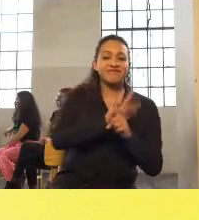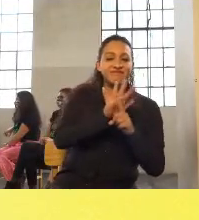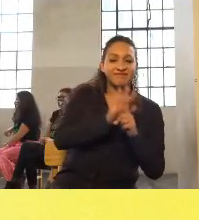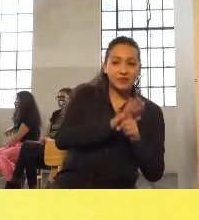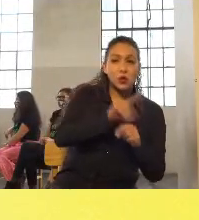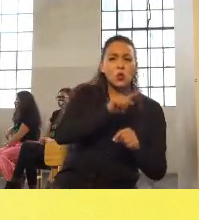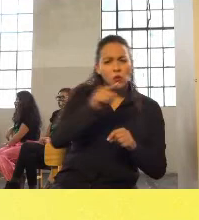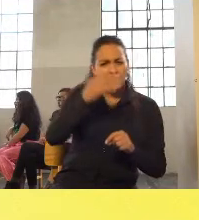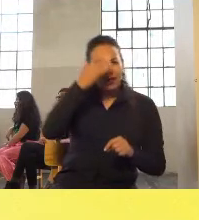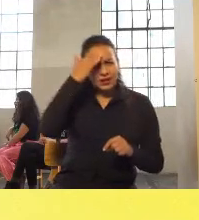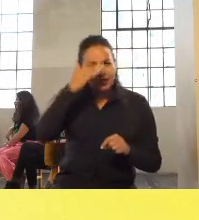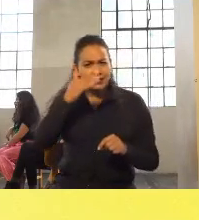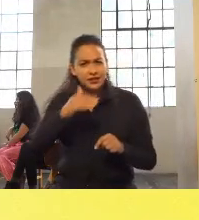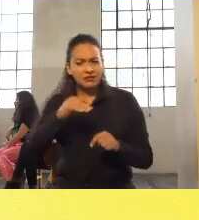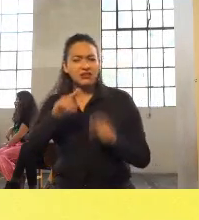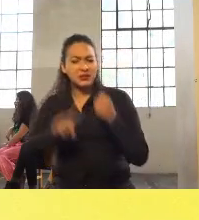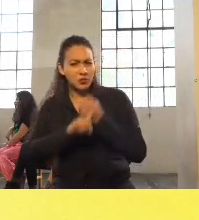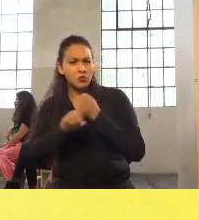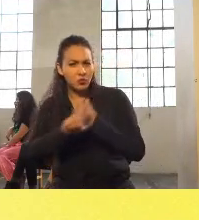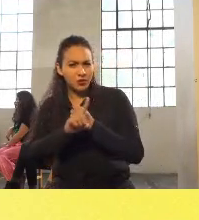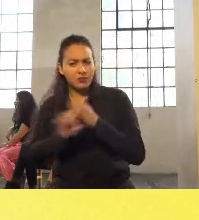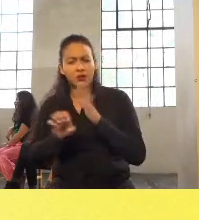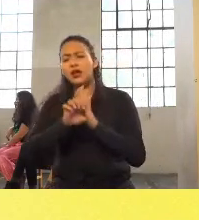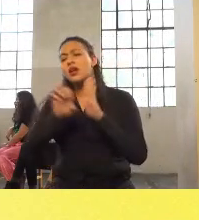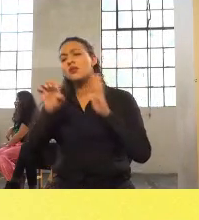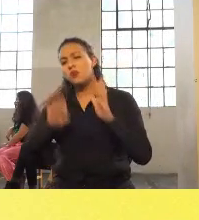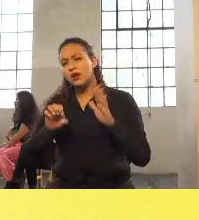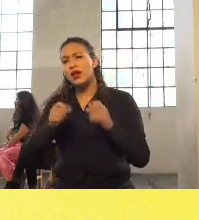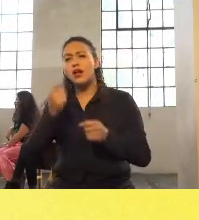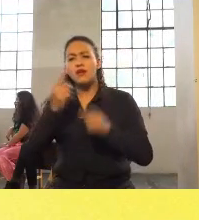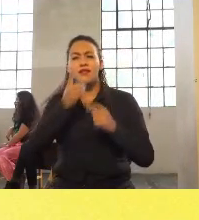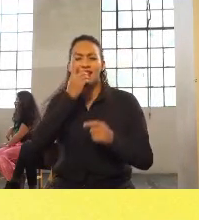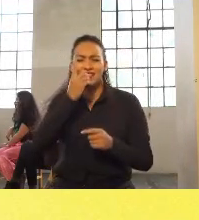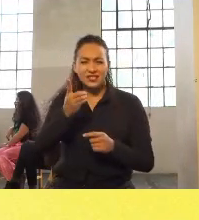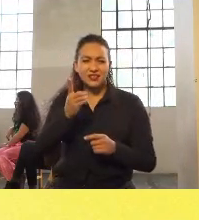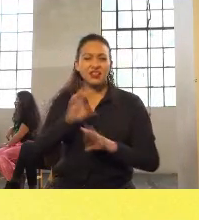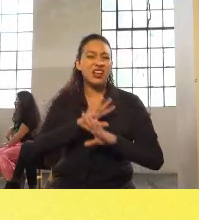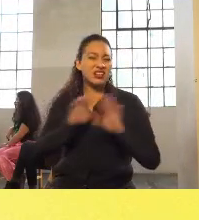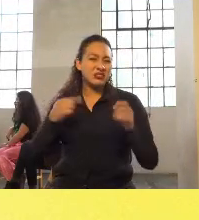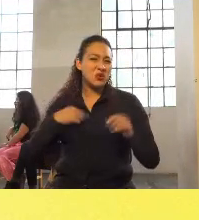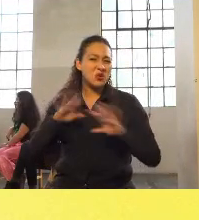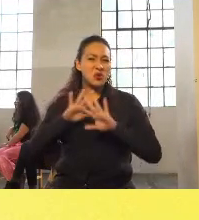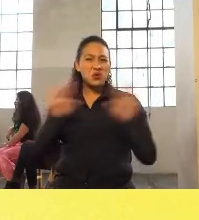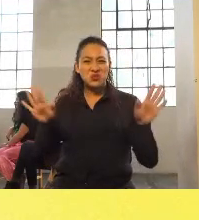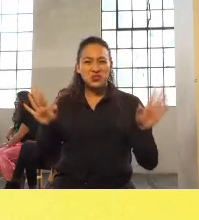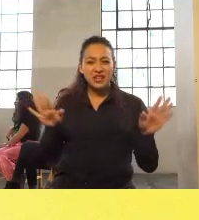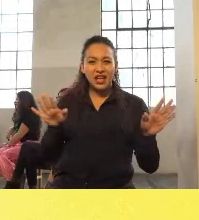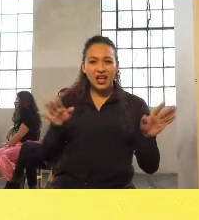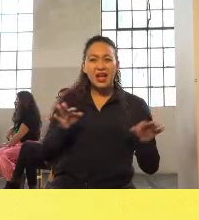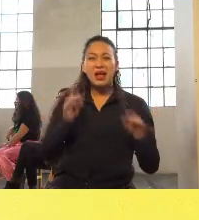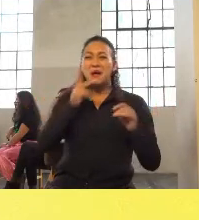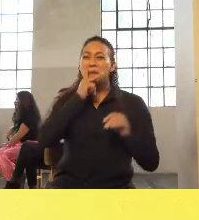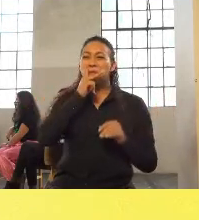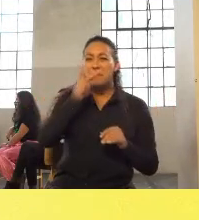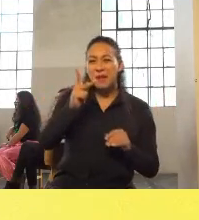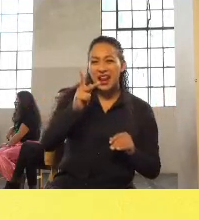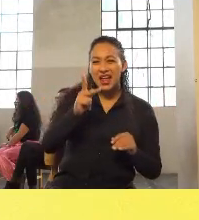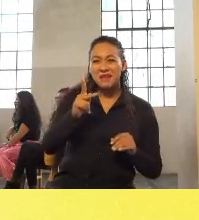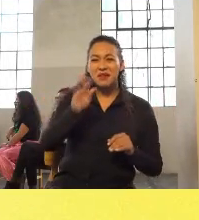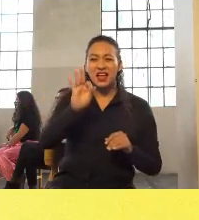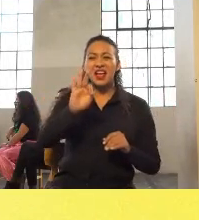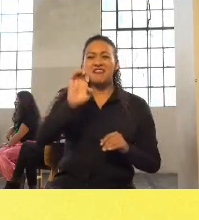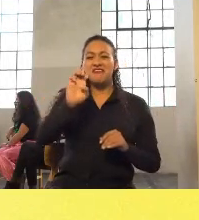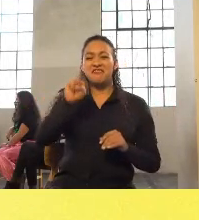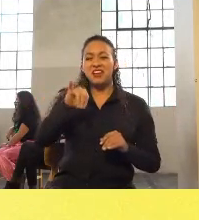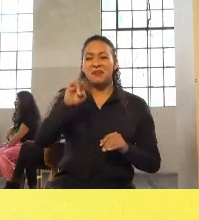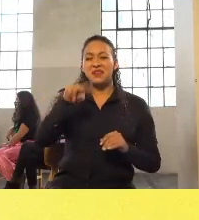dice a sí mismo que yo ando en ese proceso, por ejemplo, de ya no llamarse feminista, decir, a ver, ¿qué onda? Mejor antipatriarcal o igual hay otra manera. Tampoco